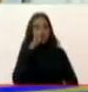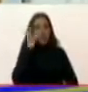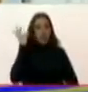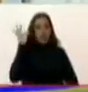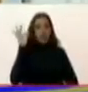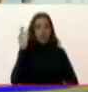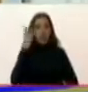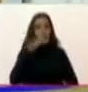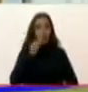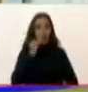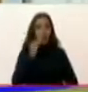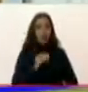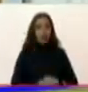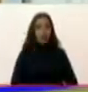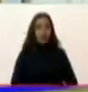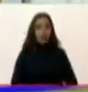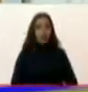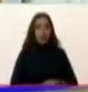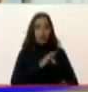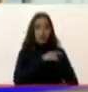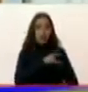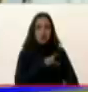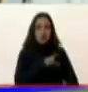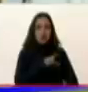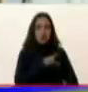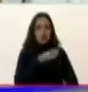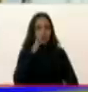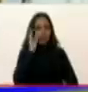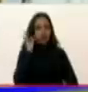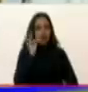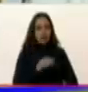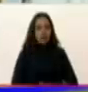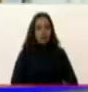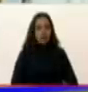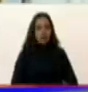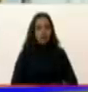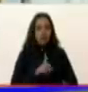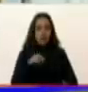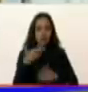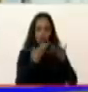joven, de la Universidad de París, sociólogo,